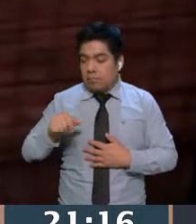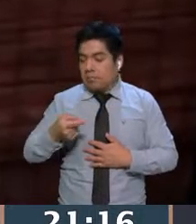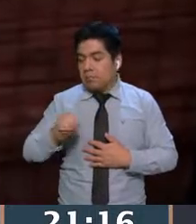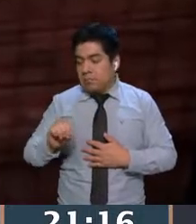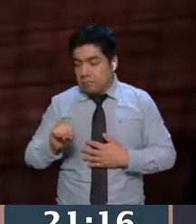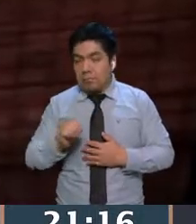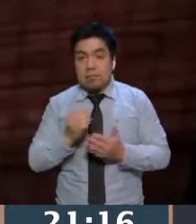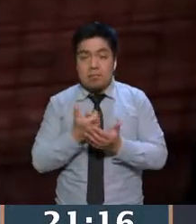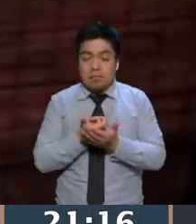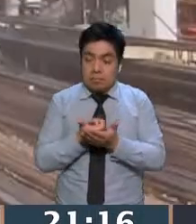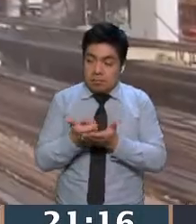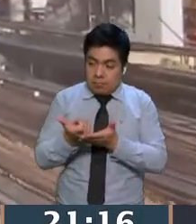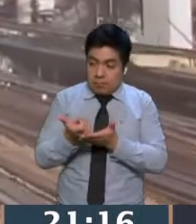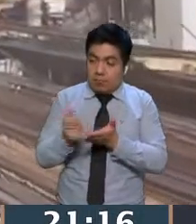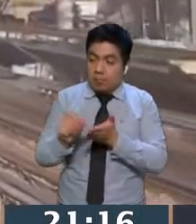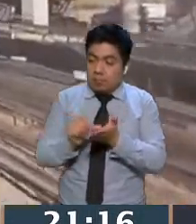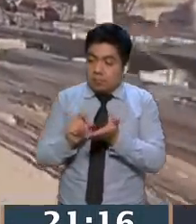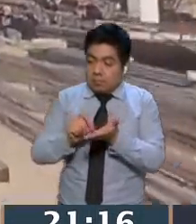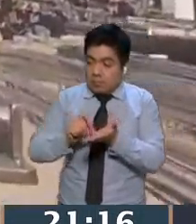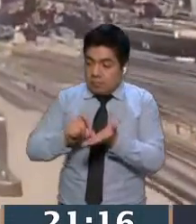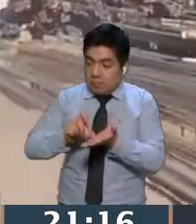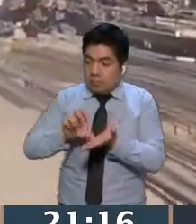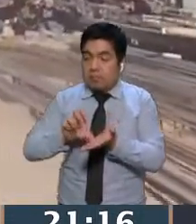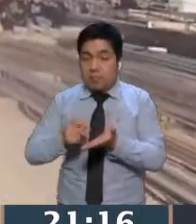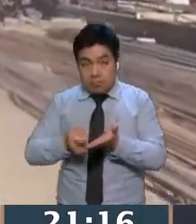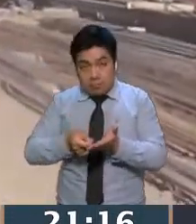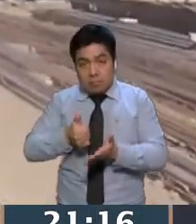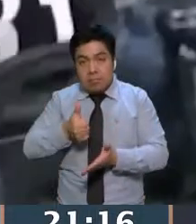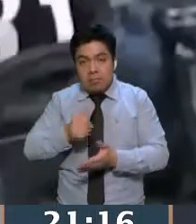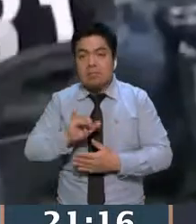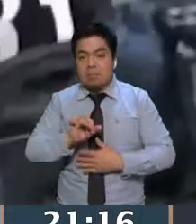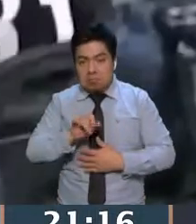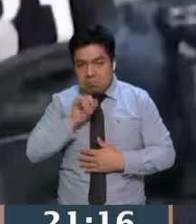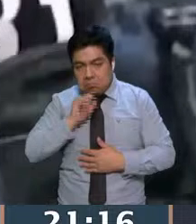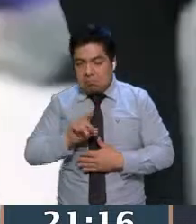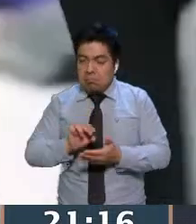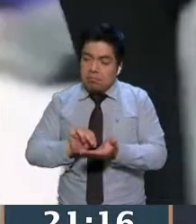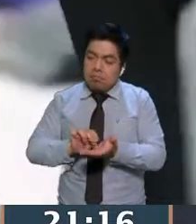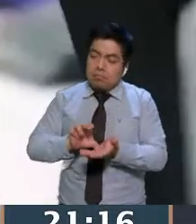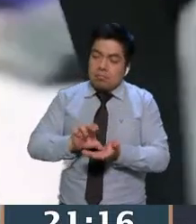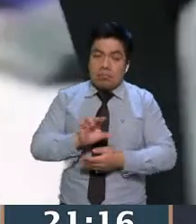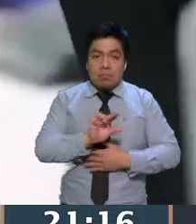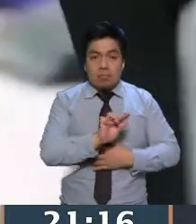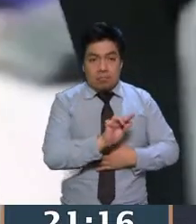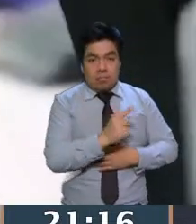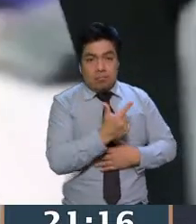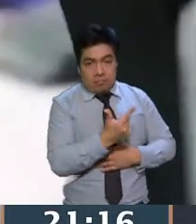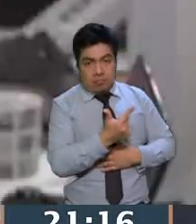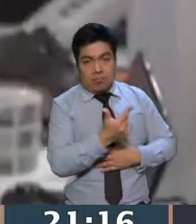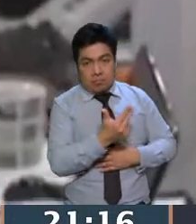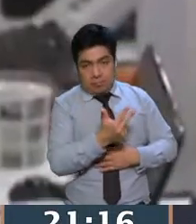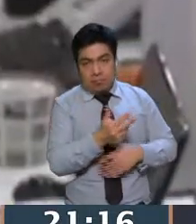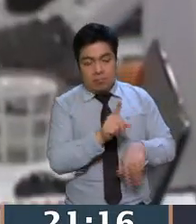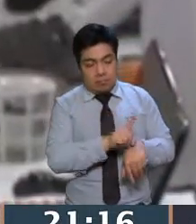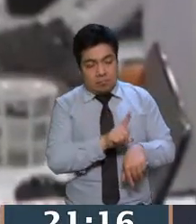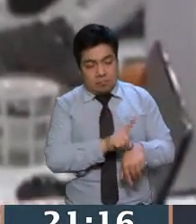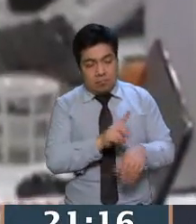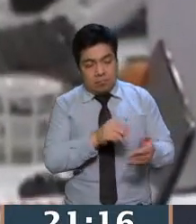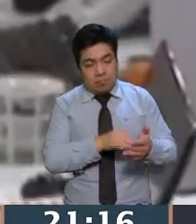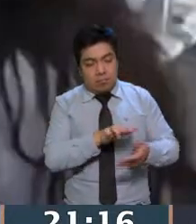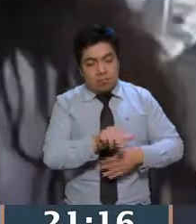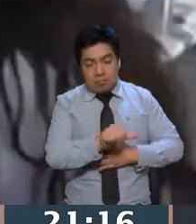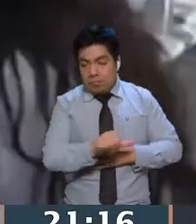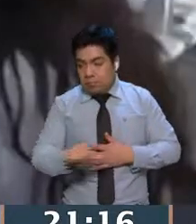también creció considerablemente por primera vez en esta administración, al pasar de 88 pesos diarios en 2018